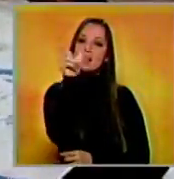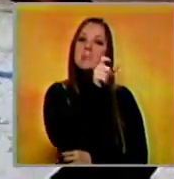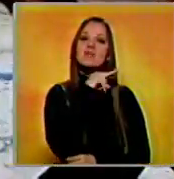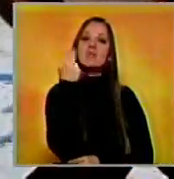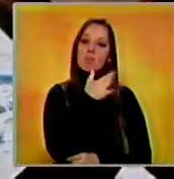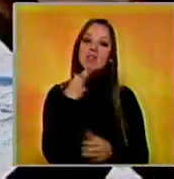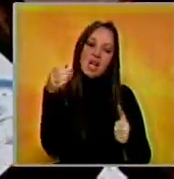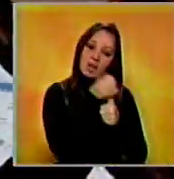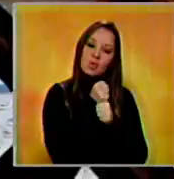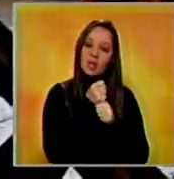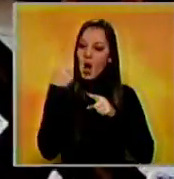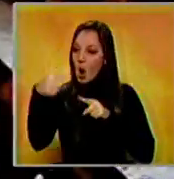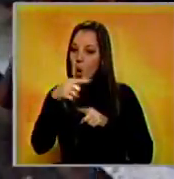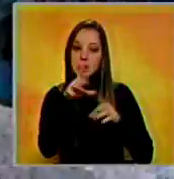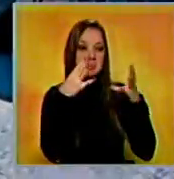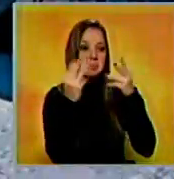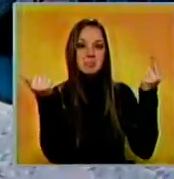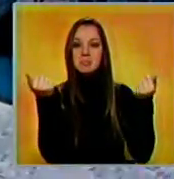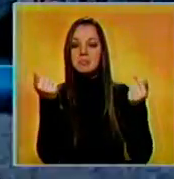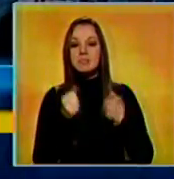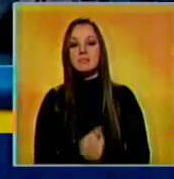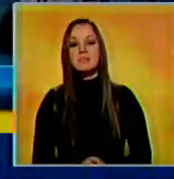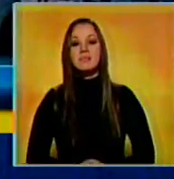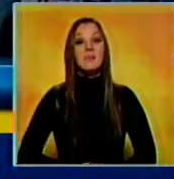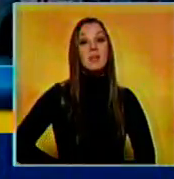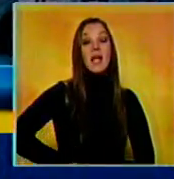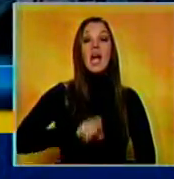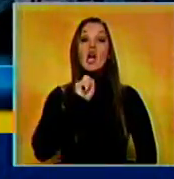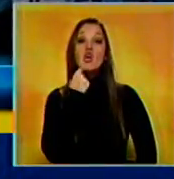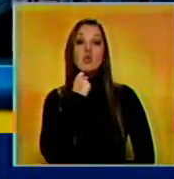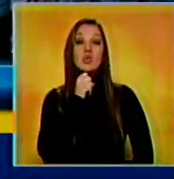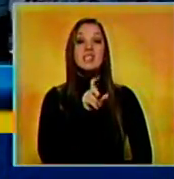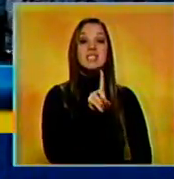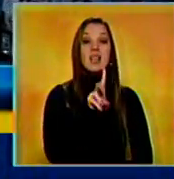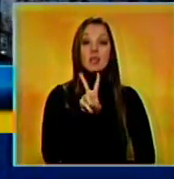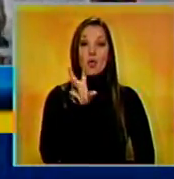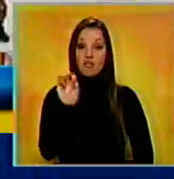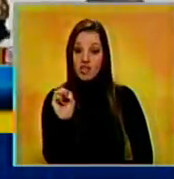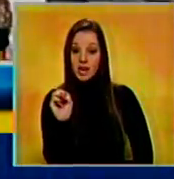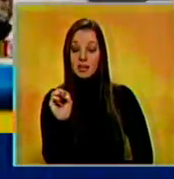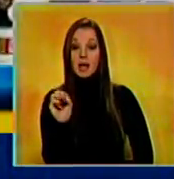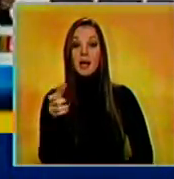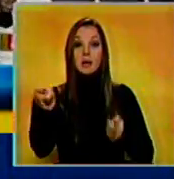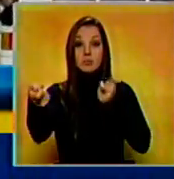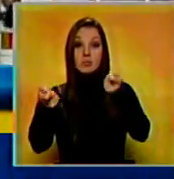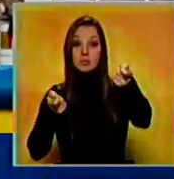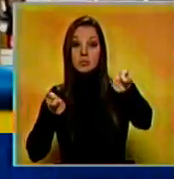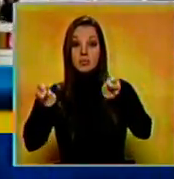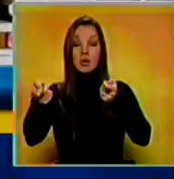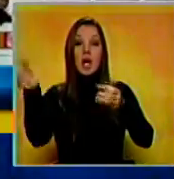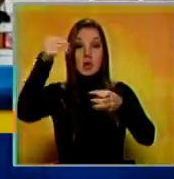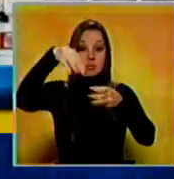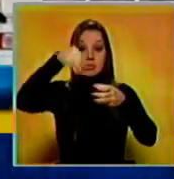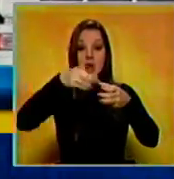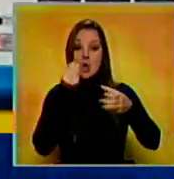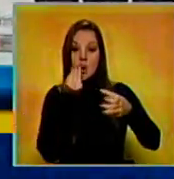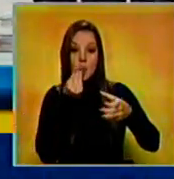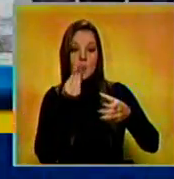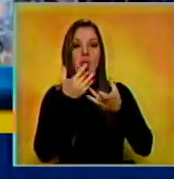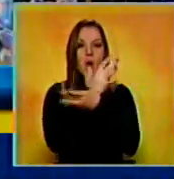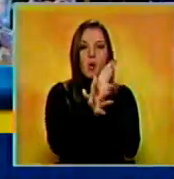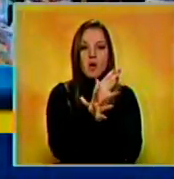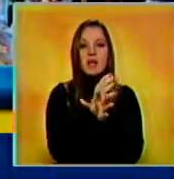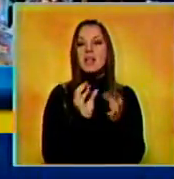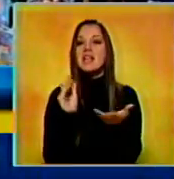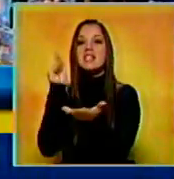pasajeros más de 120 camiones rusos cargados con ayuda humanitaria como alimentos medicamentos y juguetes llegaron al